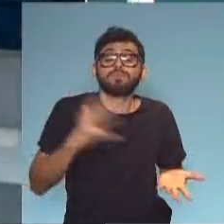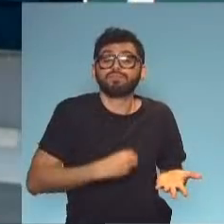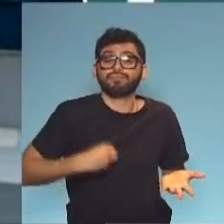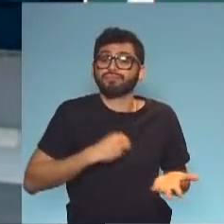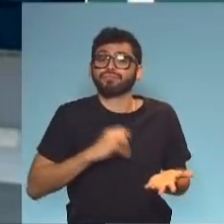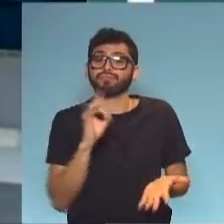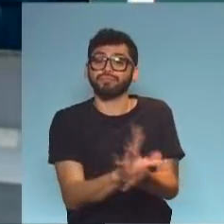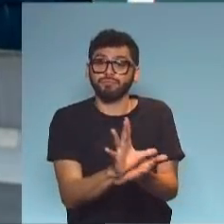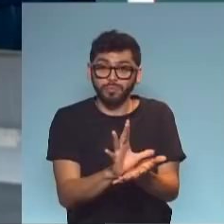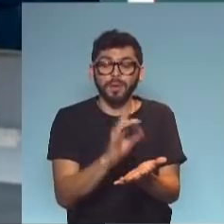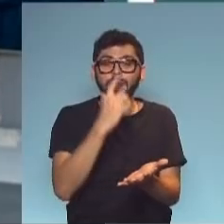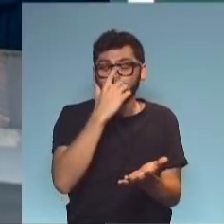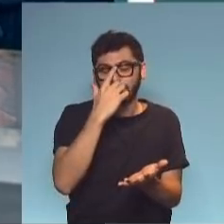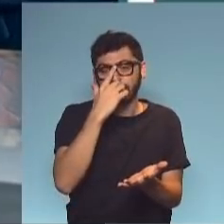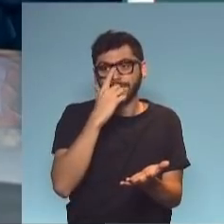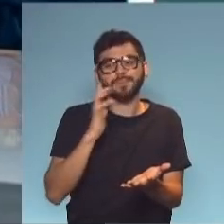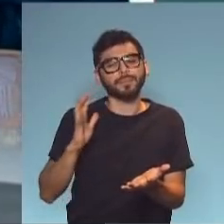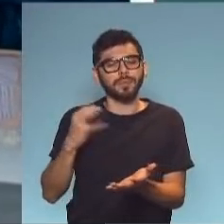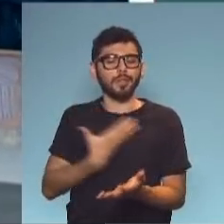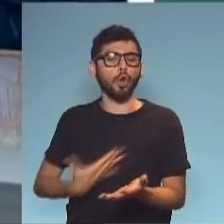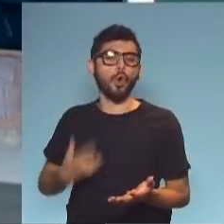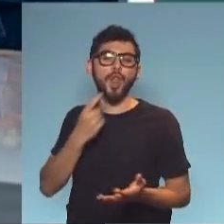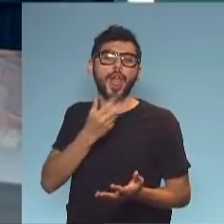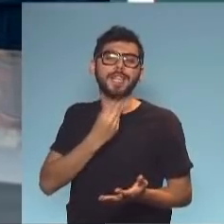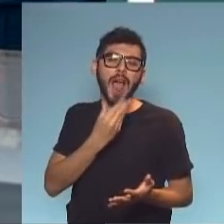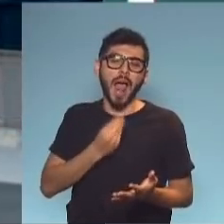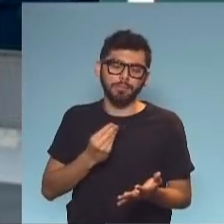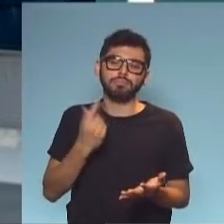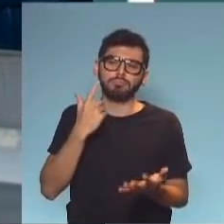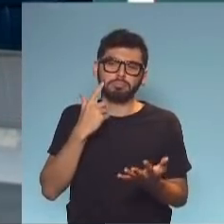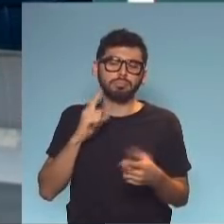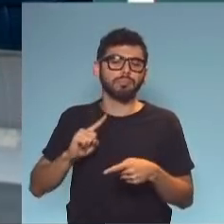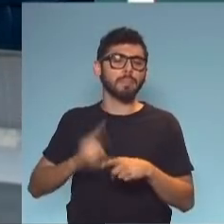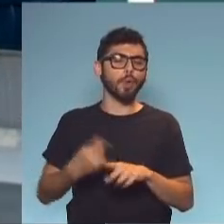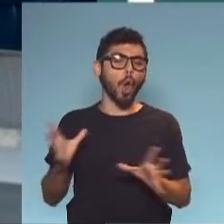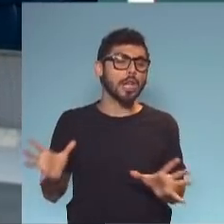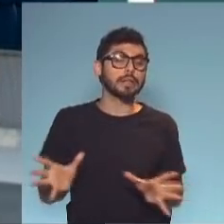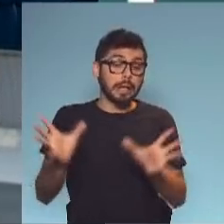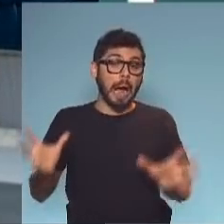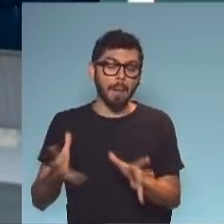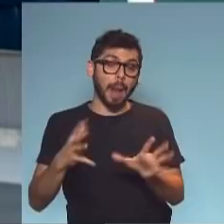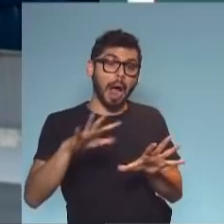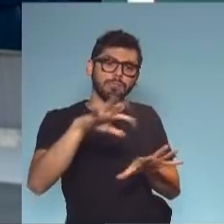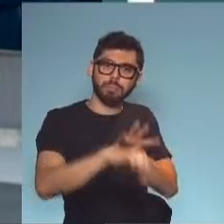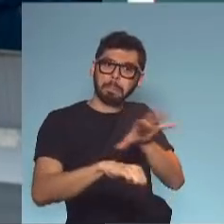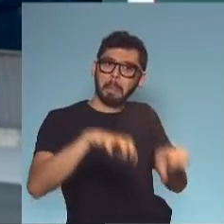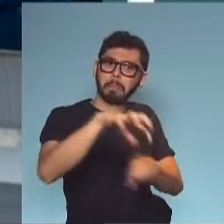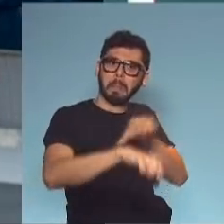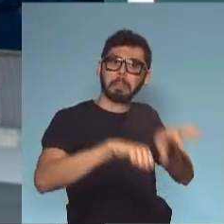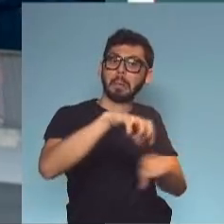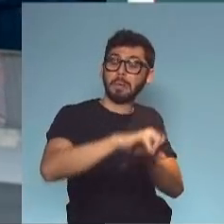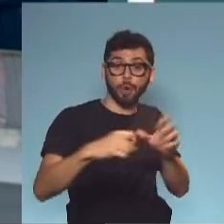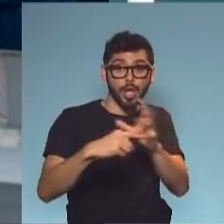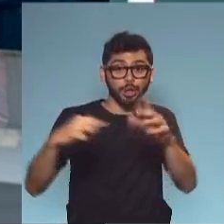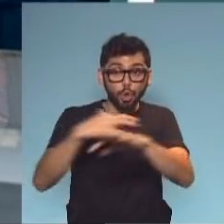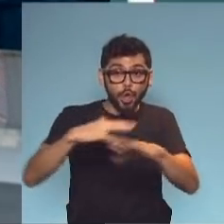una política también del gobierno israelí, del Estado de Israel, para ir comiendo territorio en una ciudad,